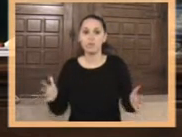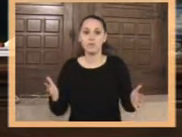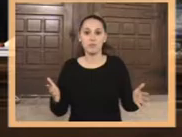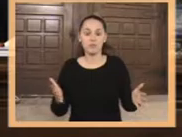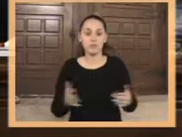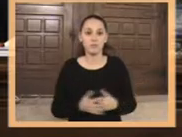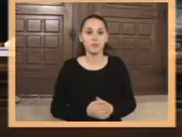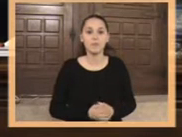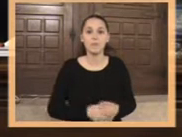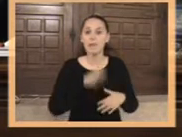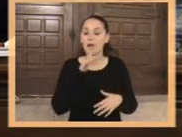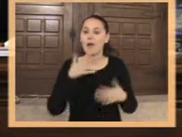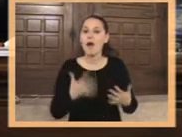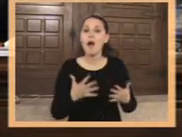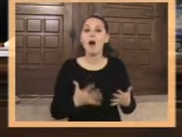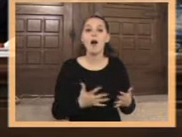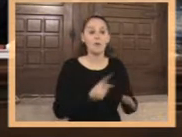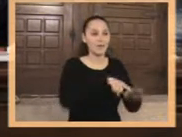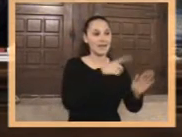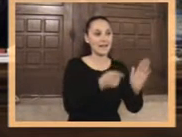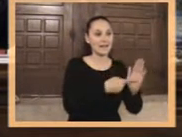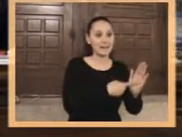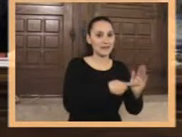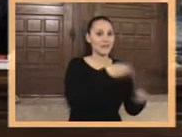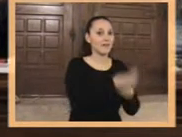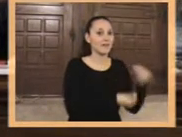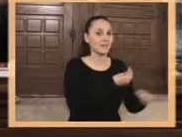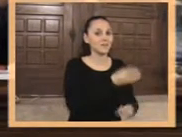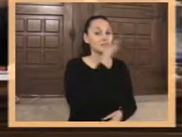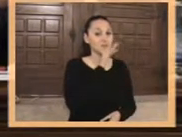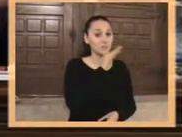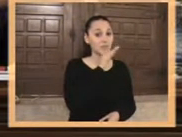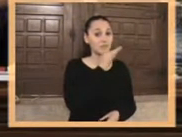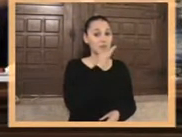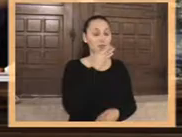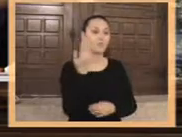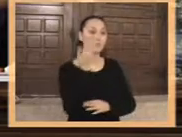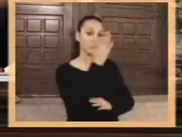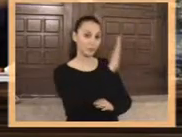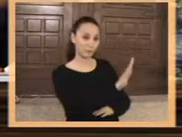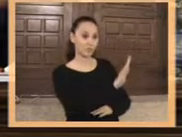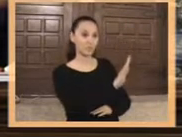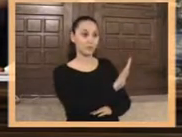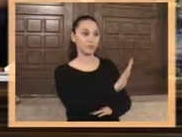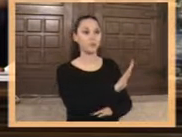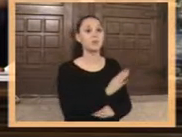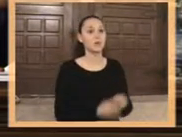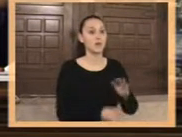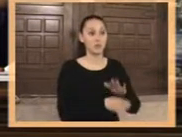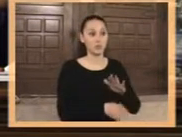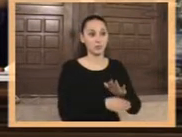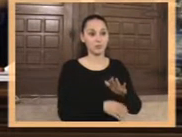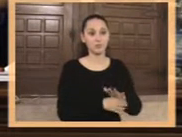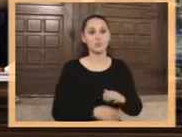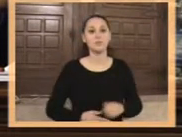anteproyecto de ley, que todo el mundo puede hacer aportaciones a través del canal que tenemos en la representación todos los ciudadanos en la Asamblea de